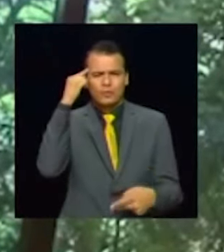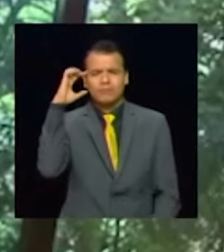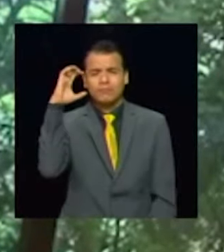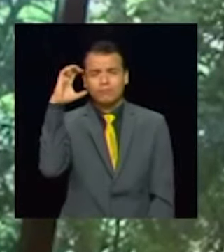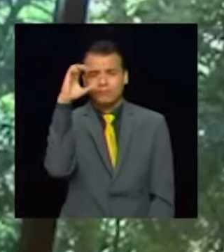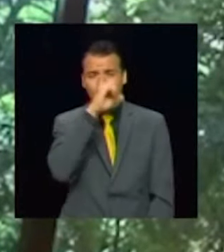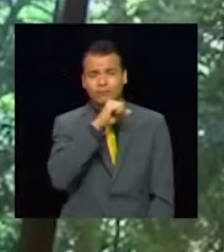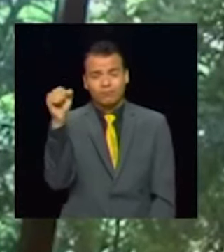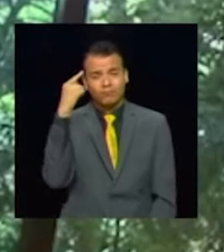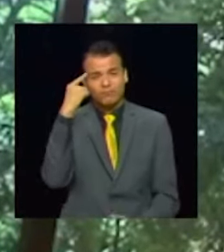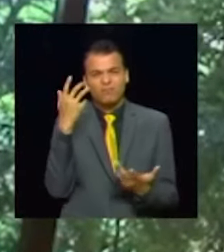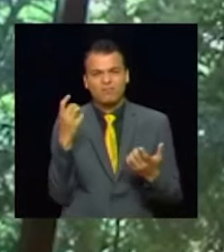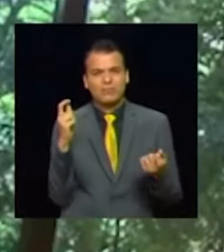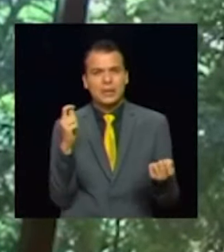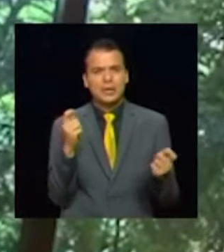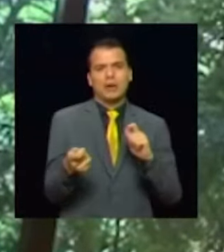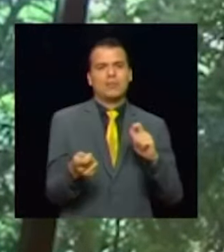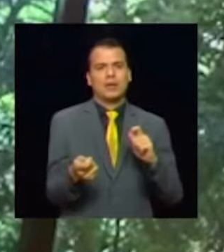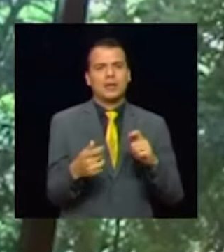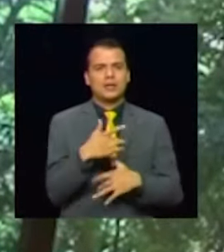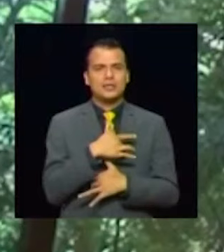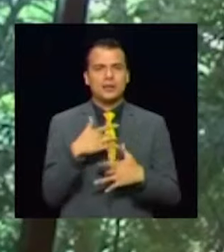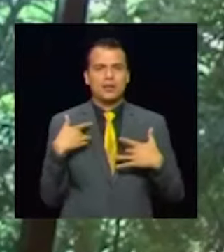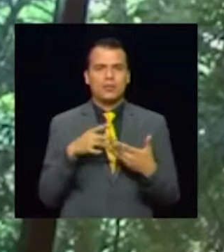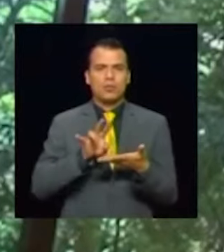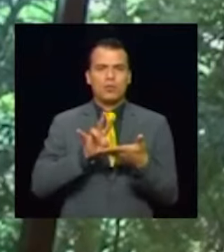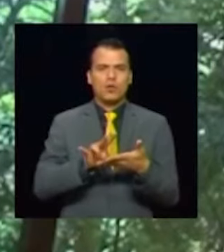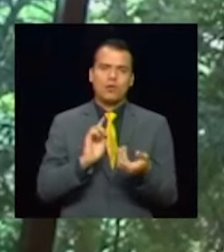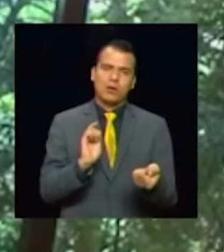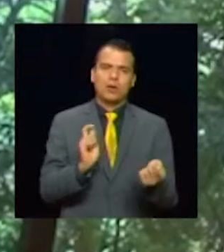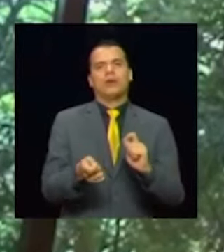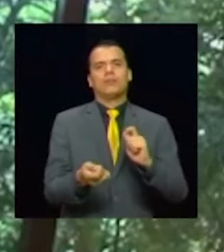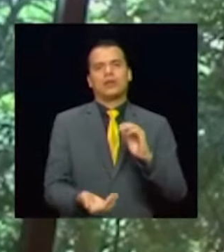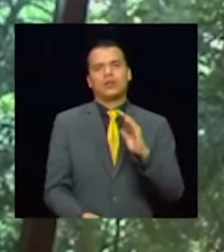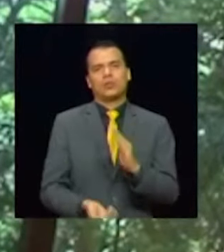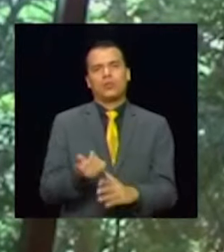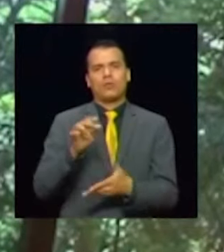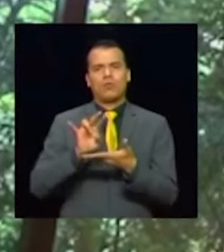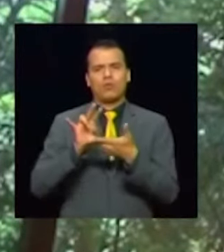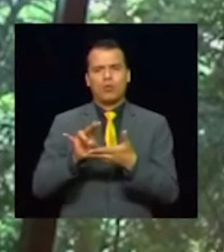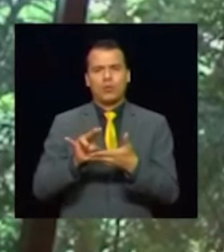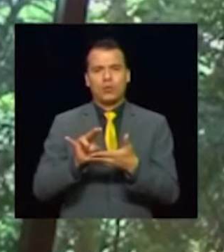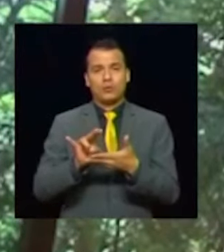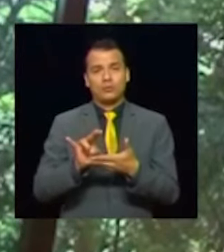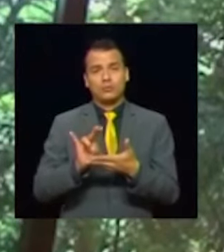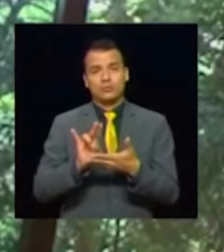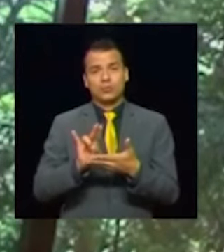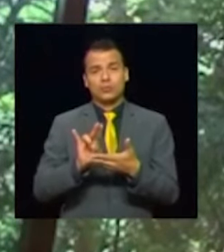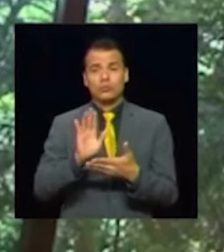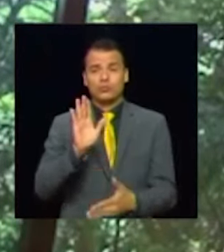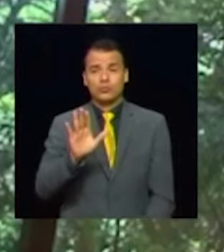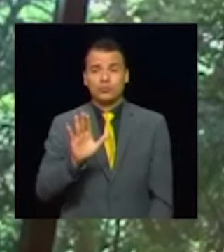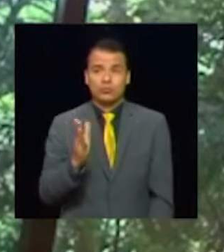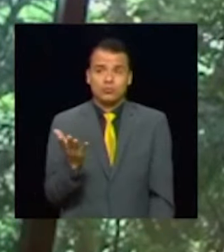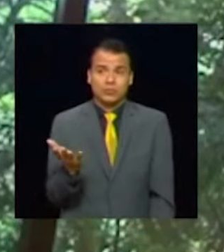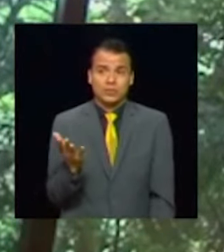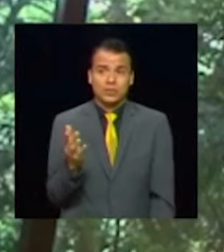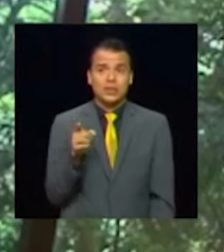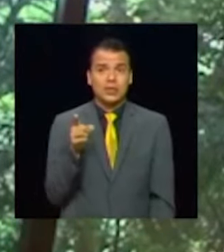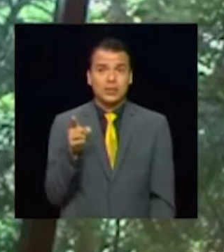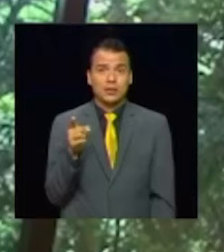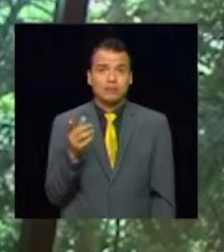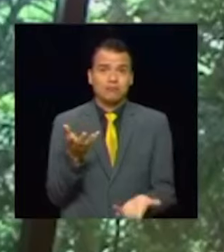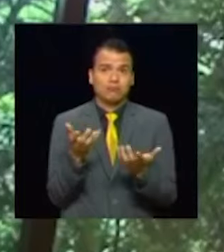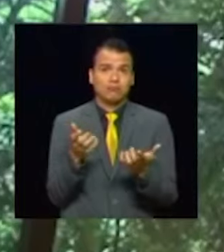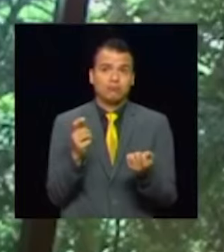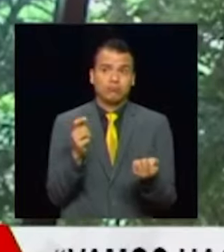inicio de cambiar el modelo de salud que tenemos los colombianos en la actualidad, de avanzar